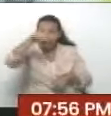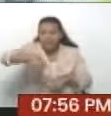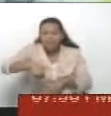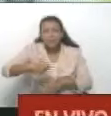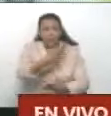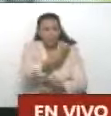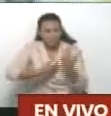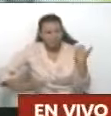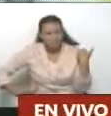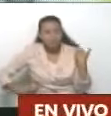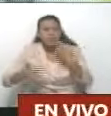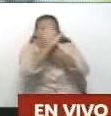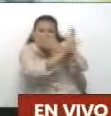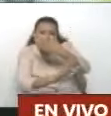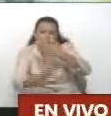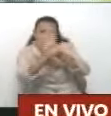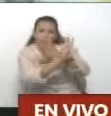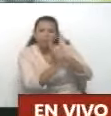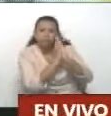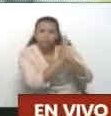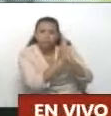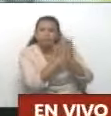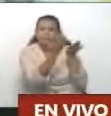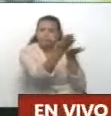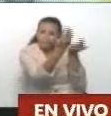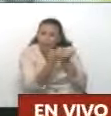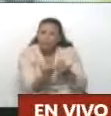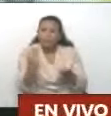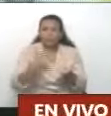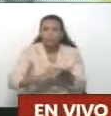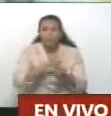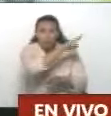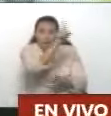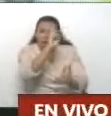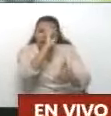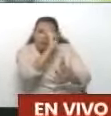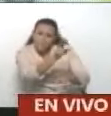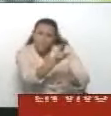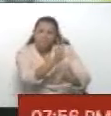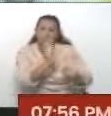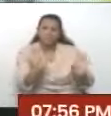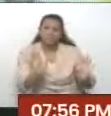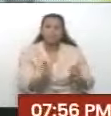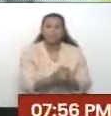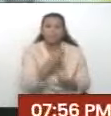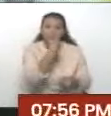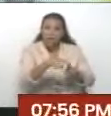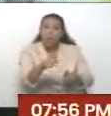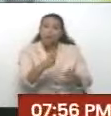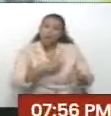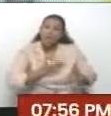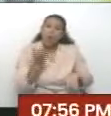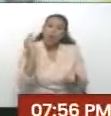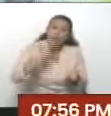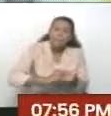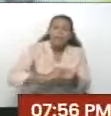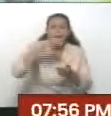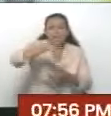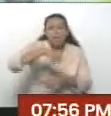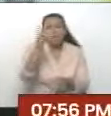Ustedes tienen que los proteja. Yo a ustedes los respeto, pero los quiero en Venezuela,